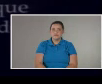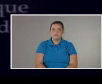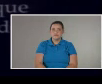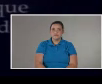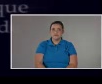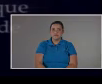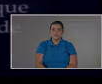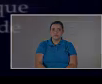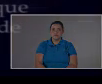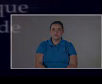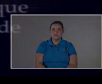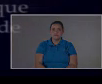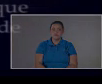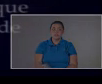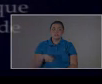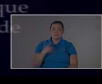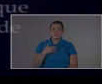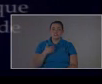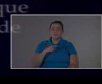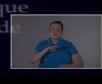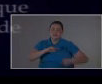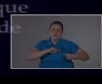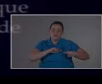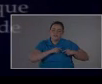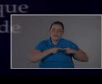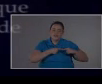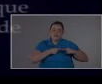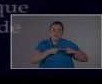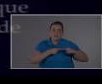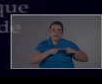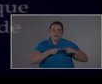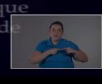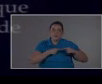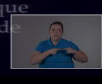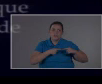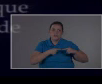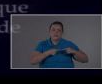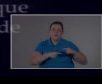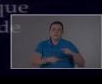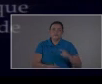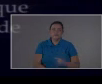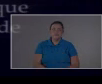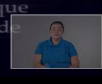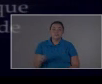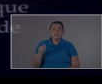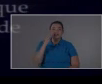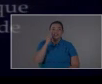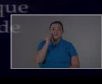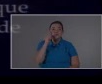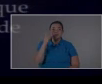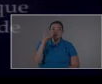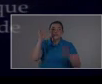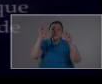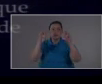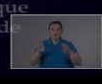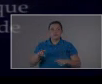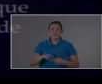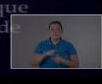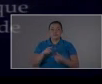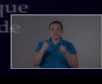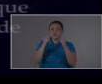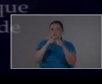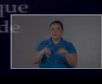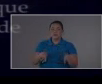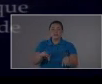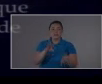El duelo es un sentimiento de dolor, y aquí empiezan los componentes, digamos, de esto, que experimenta una persona cuando pierde